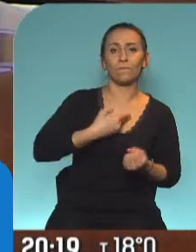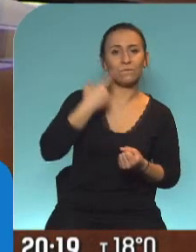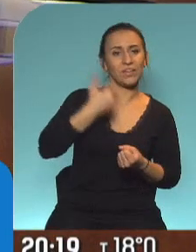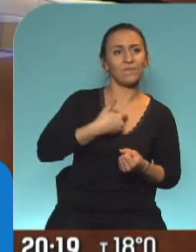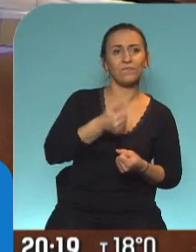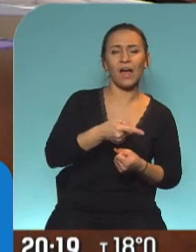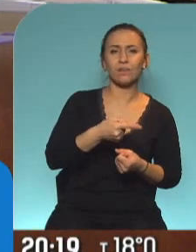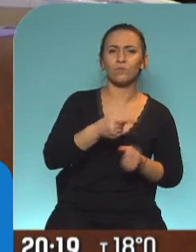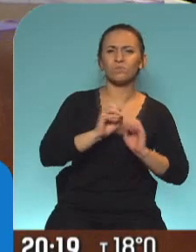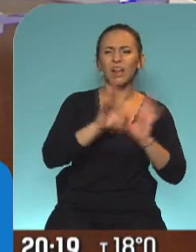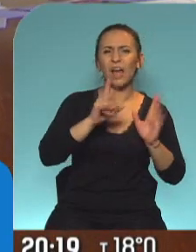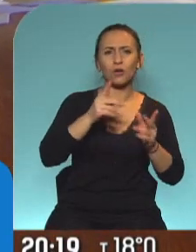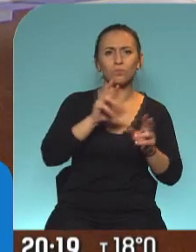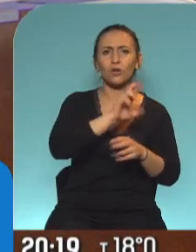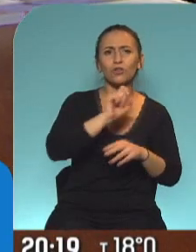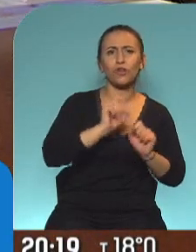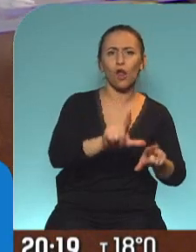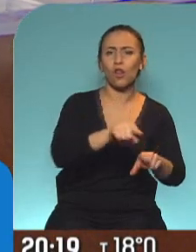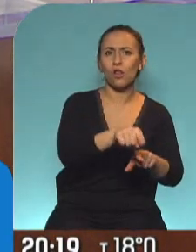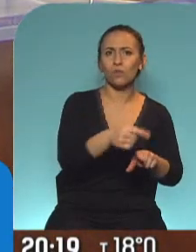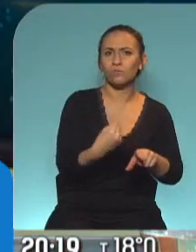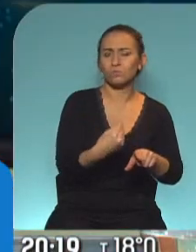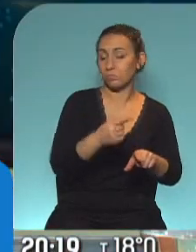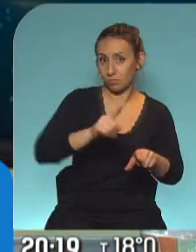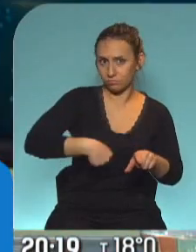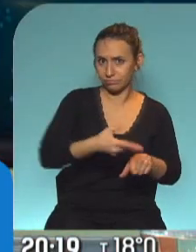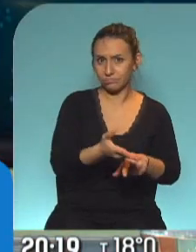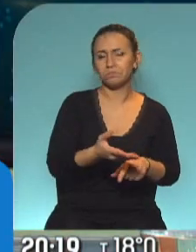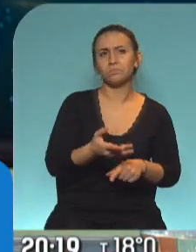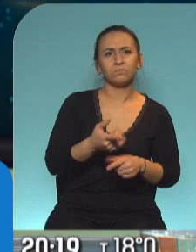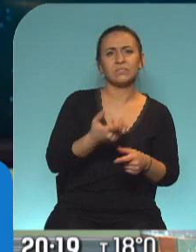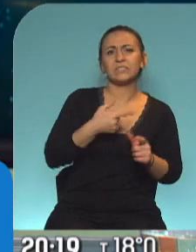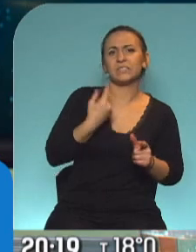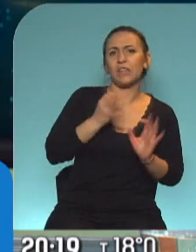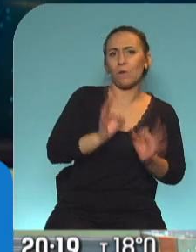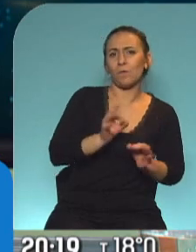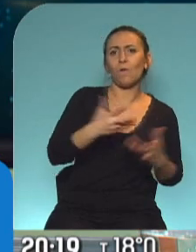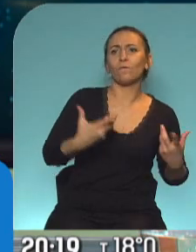hemos dicho desde el primer día. Sí, está claro que, a ver, apoya